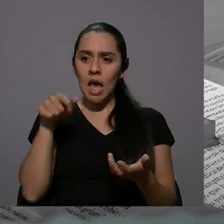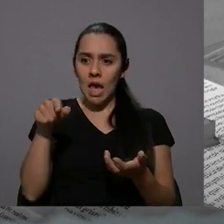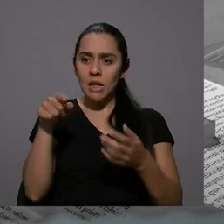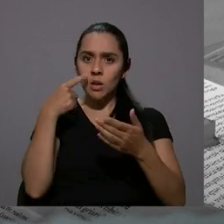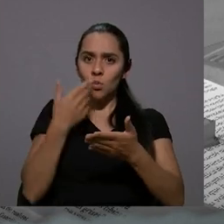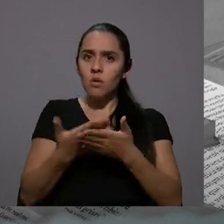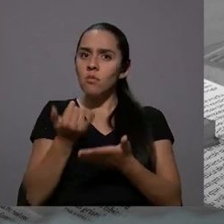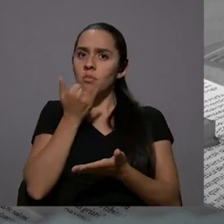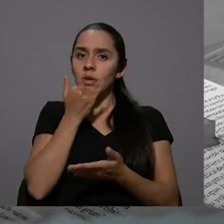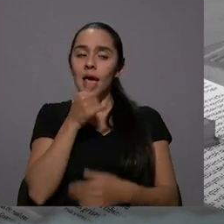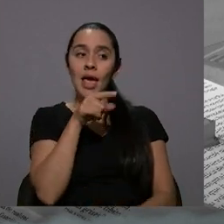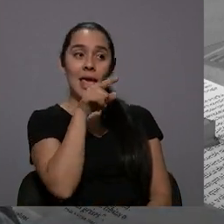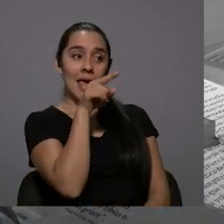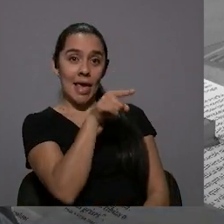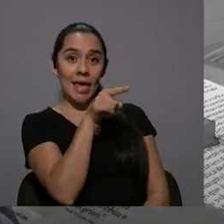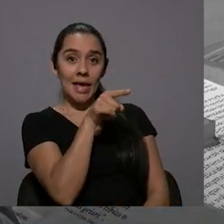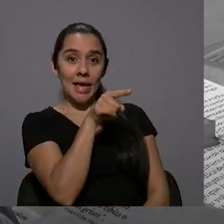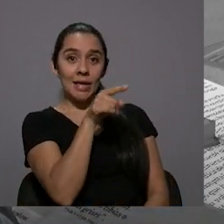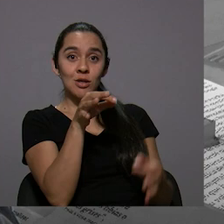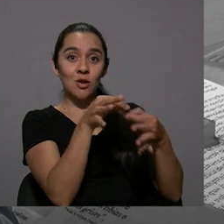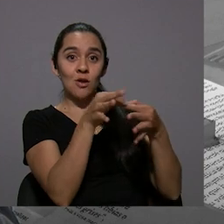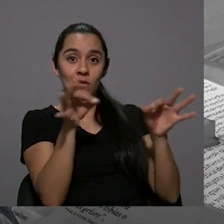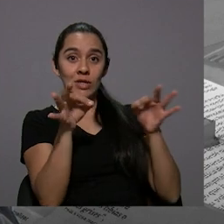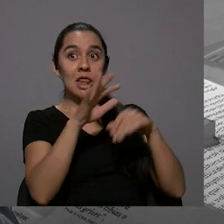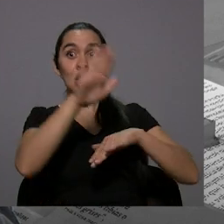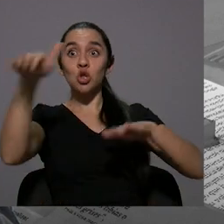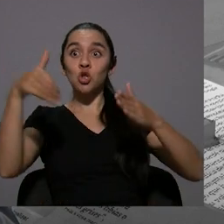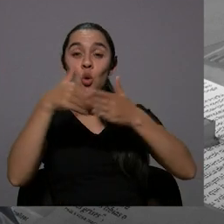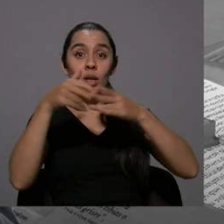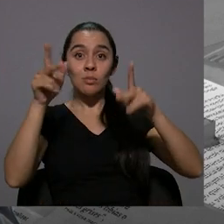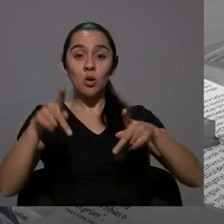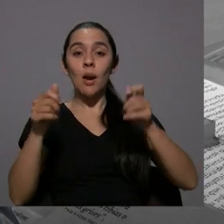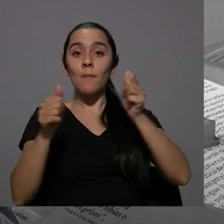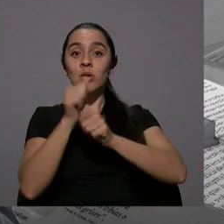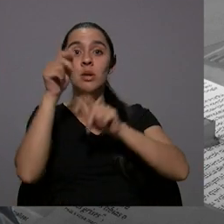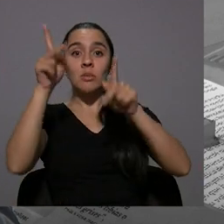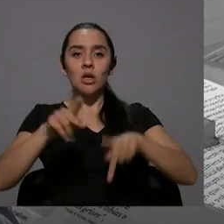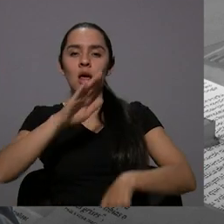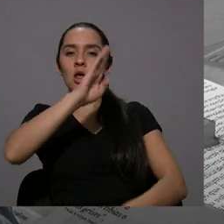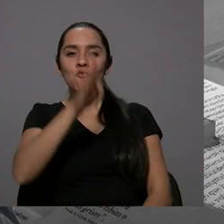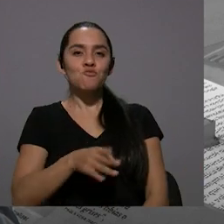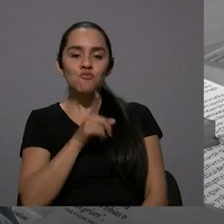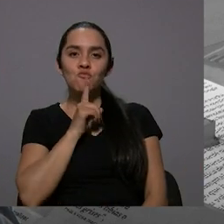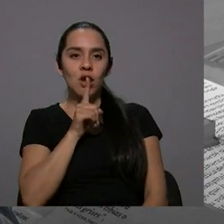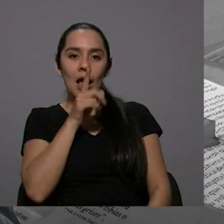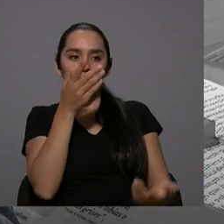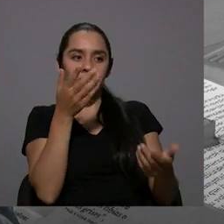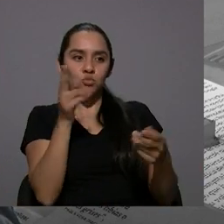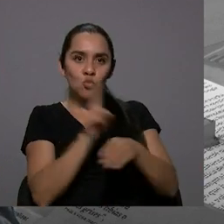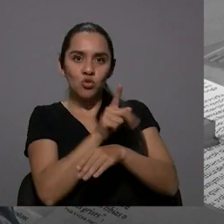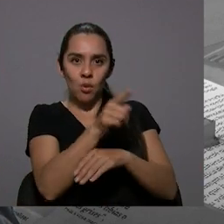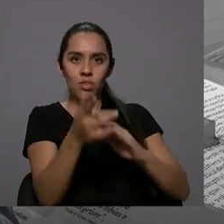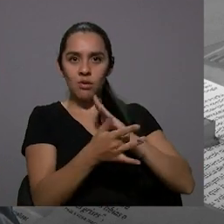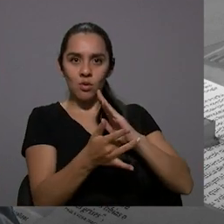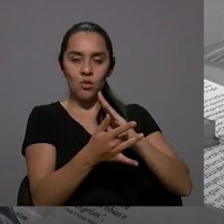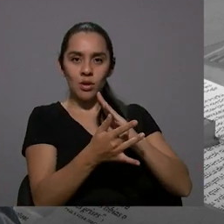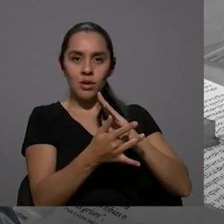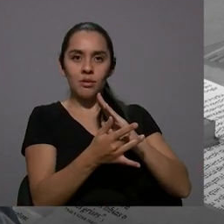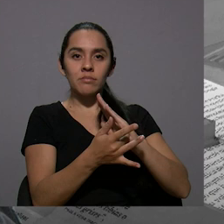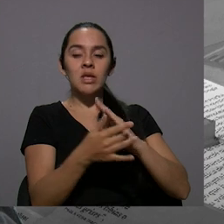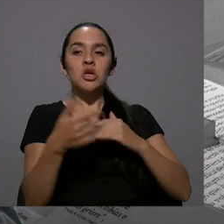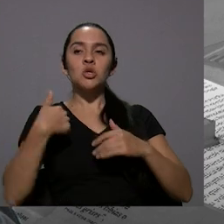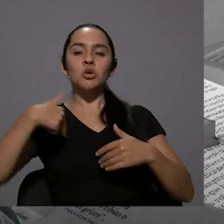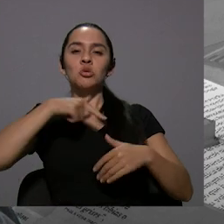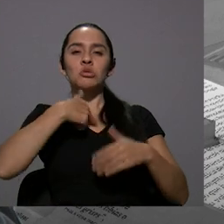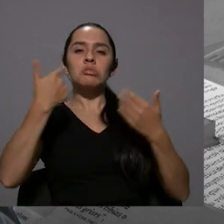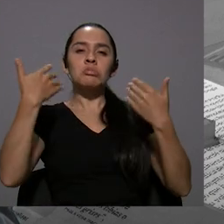esta prueba Okay eso es una premisa digámoslo así de todas las personas o la mayoría de personas que nunca han tenido contacto con esta tecnología